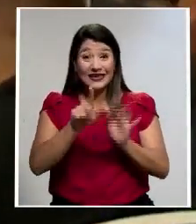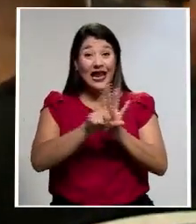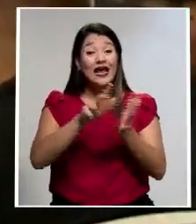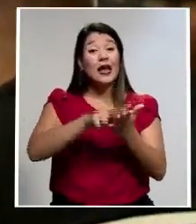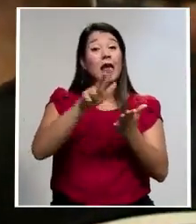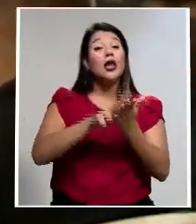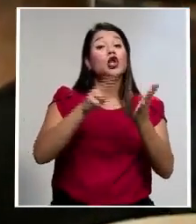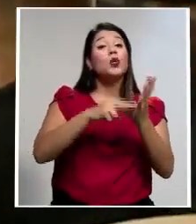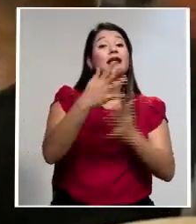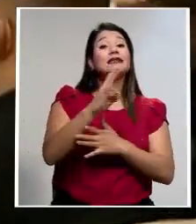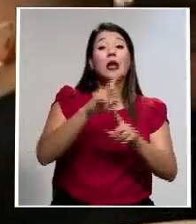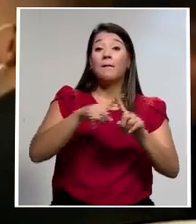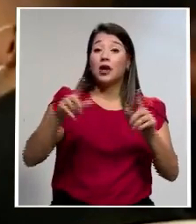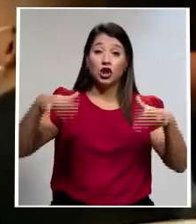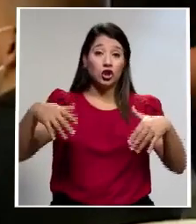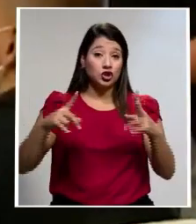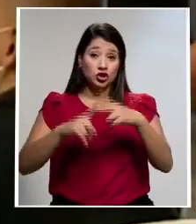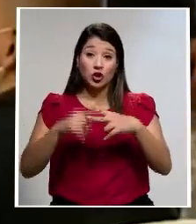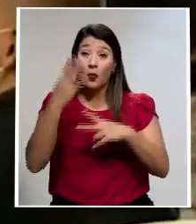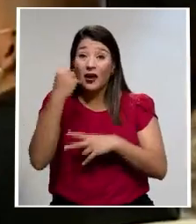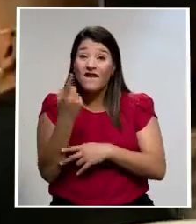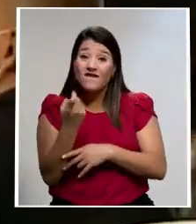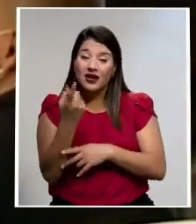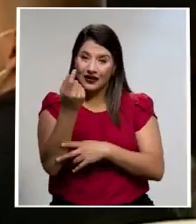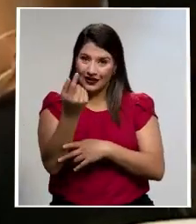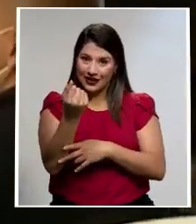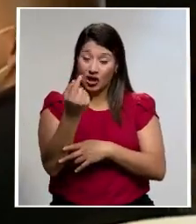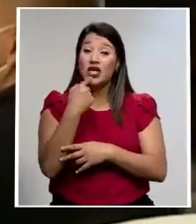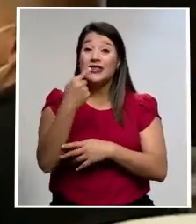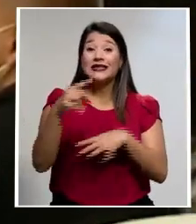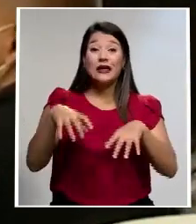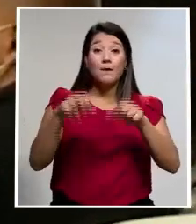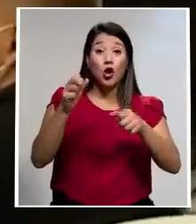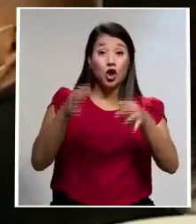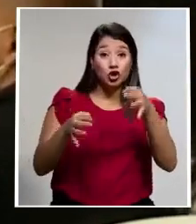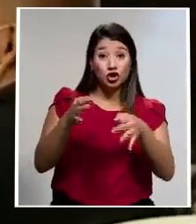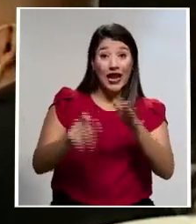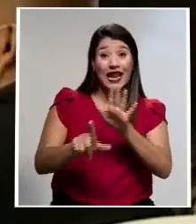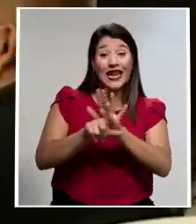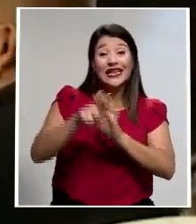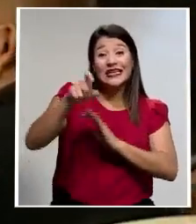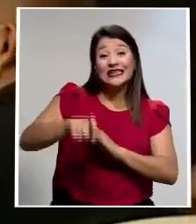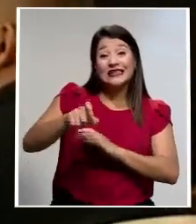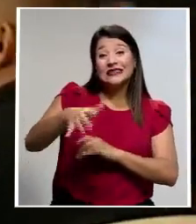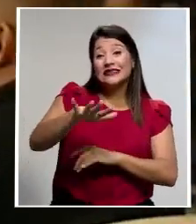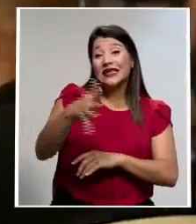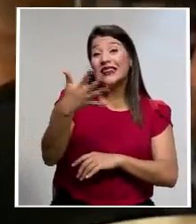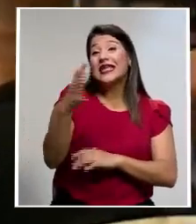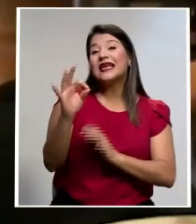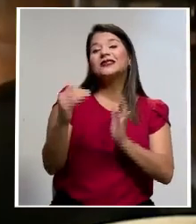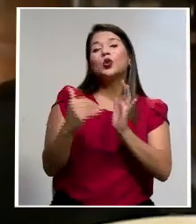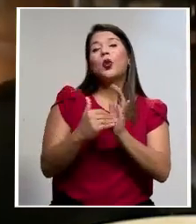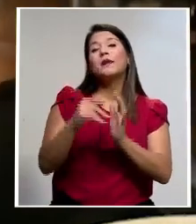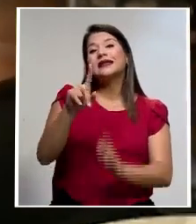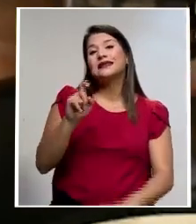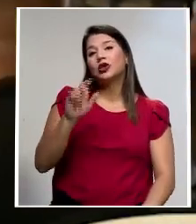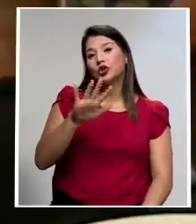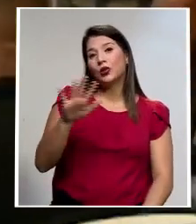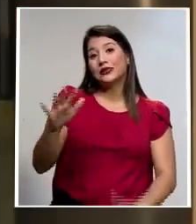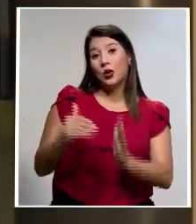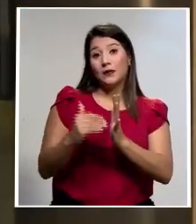4 años después no está en funcionamiento por falta de presupuesto. De acuerdo con el Poder Judicial, esta ley requiere un poco más de 19.155 millones